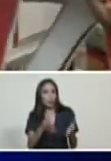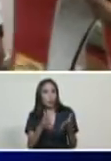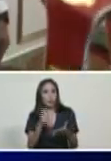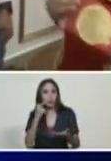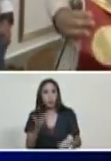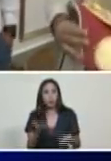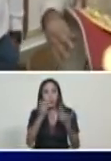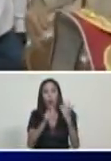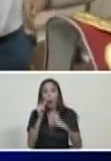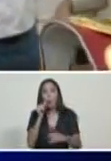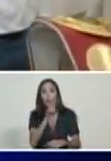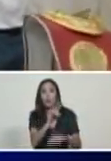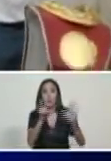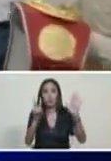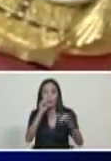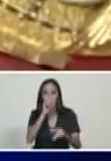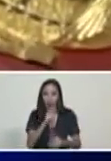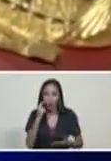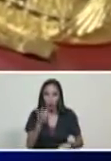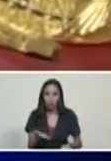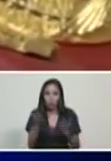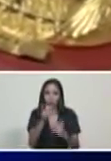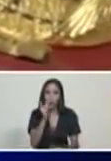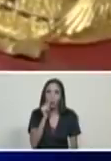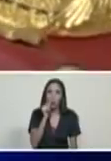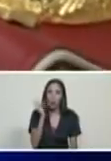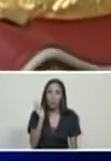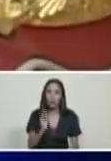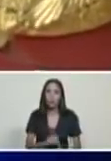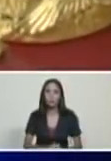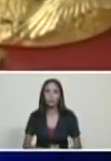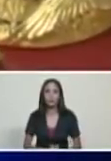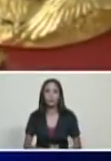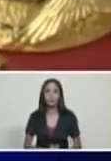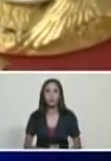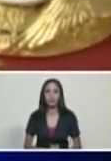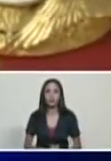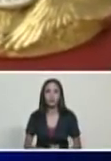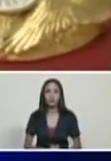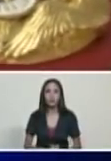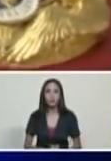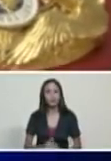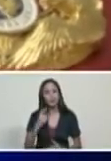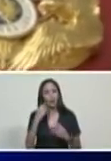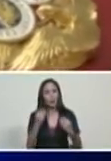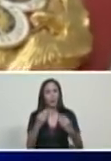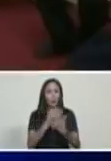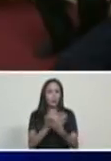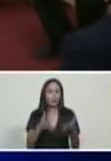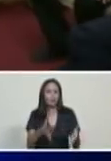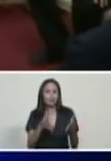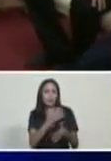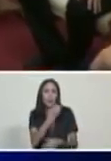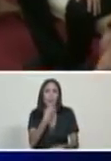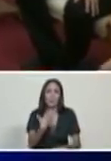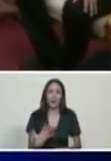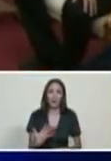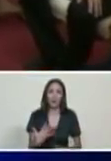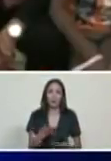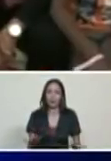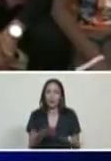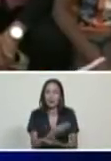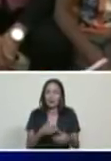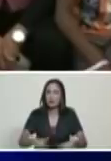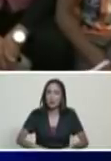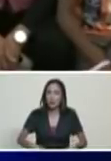Muchacho, 27 años. Estuve viendo la faja de campeón mundial. ¡Qué belleza! ¿Cuánto cuesta llegar hasta ahí,